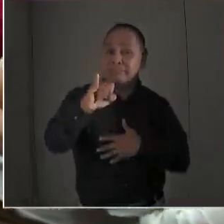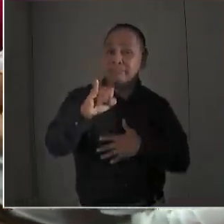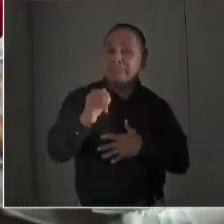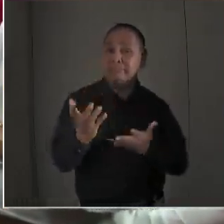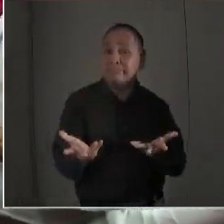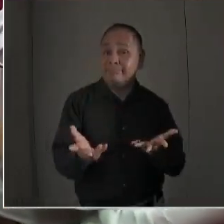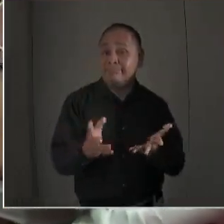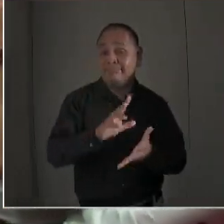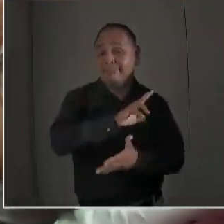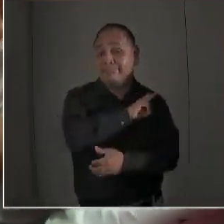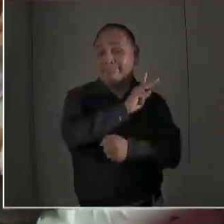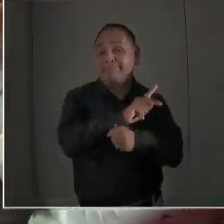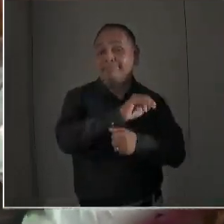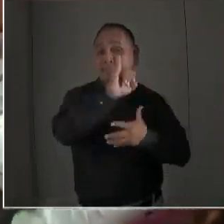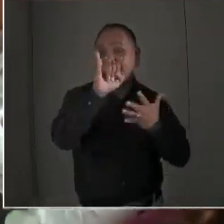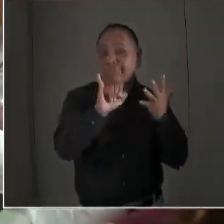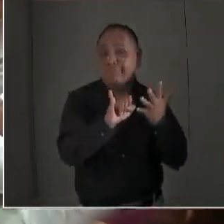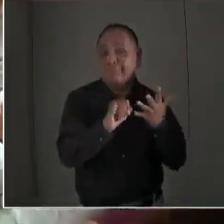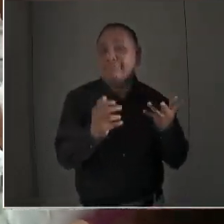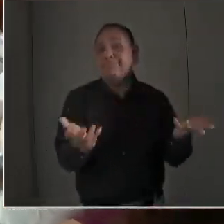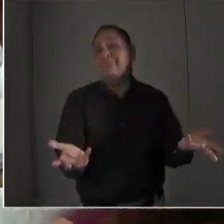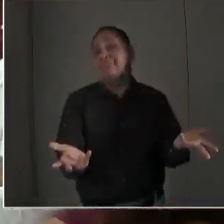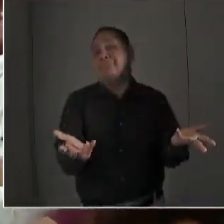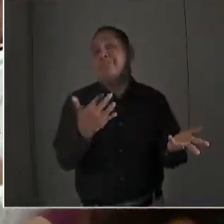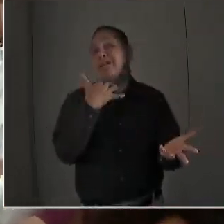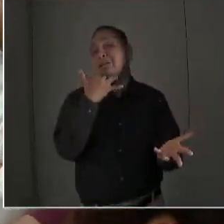el Poder Judicial no había corrupción.